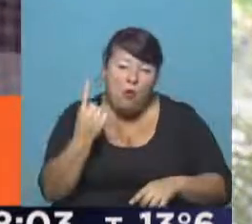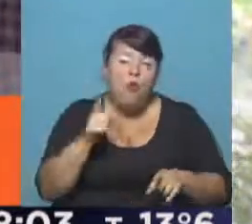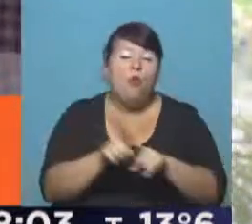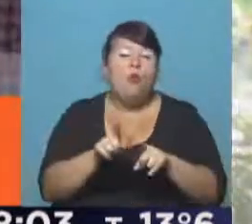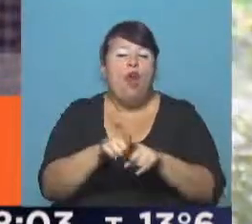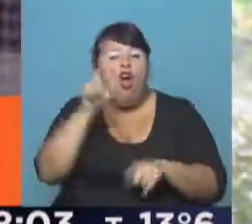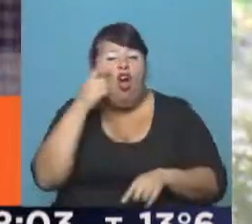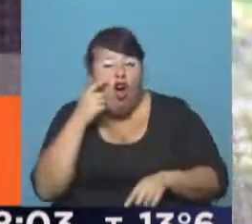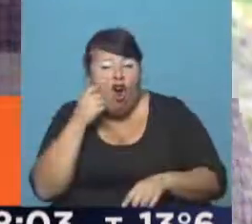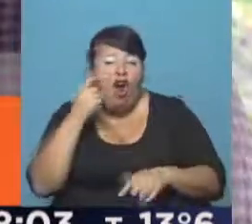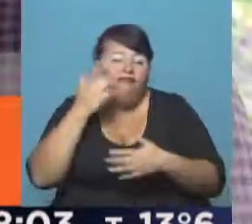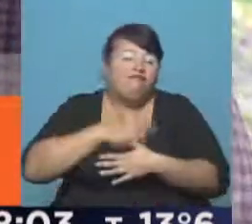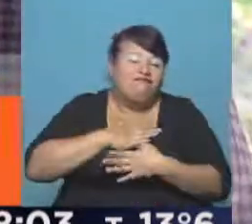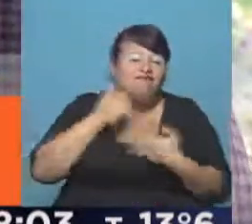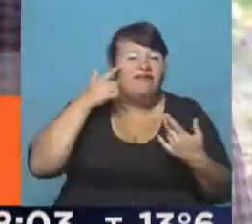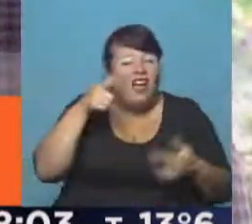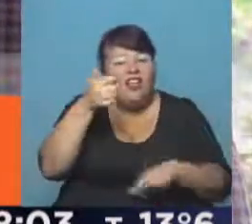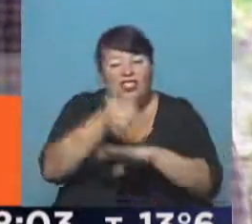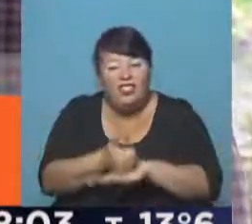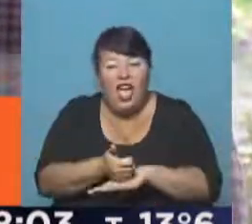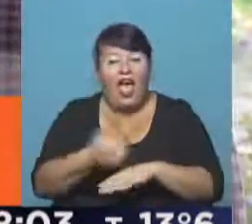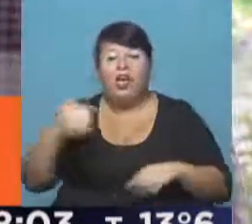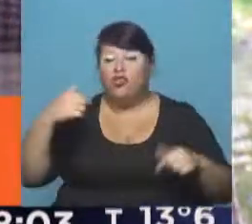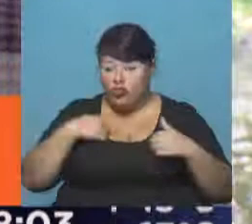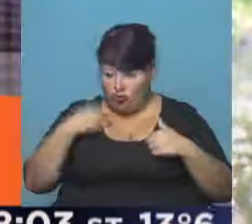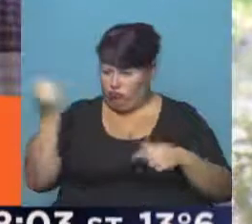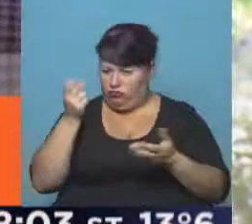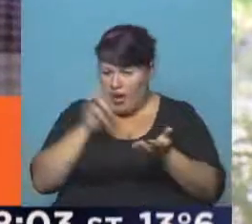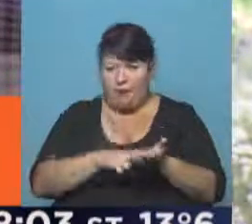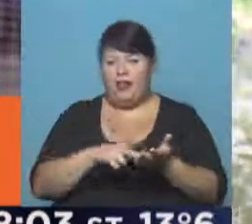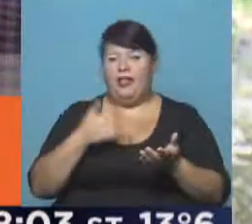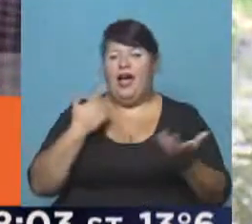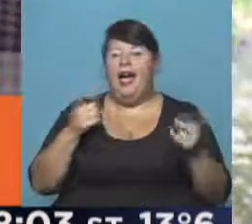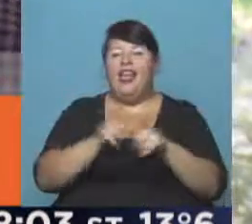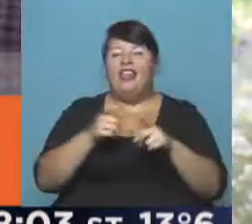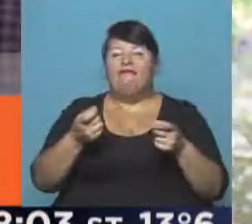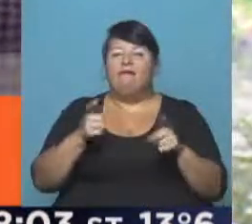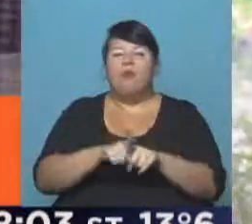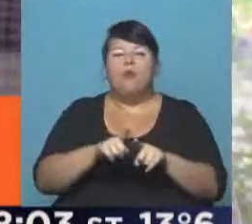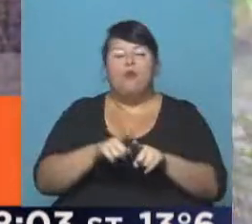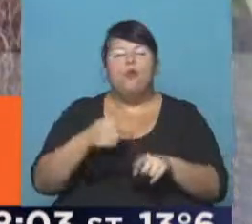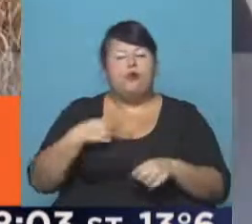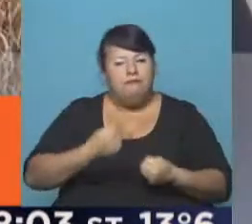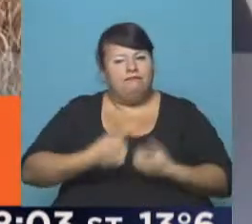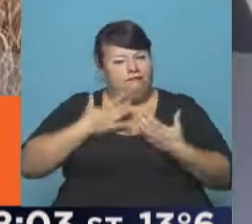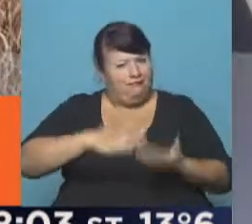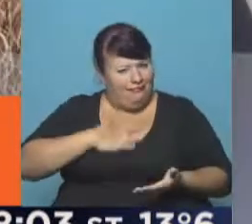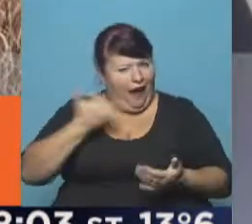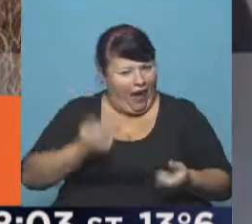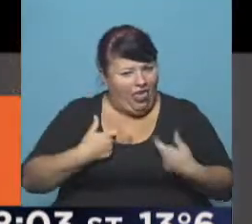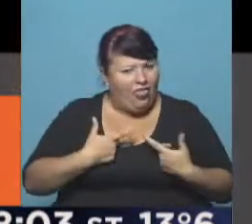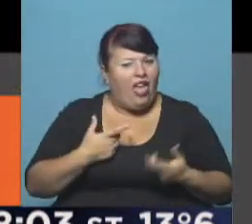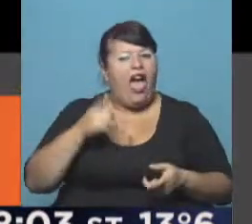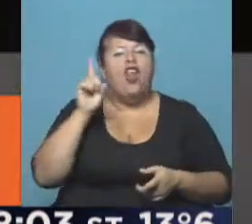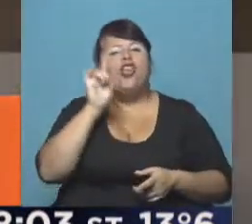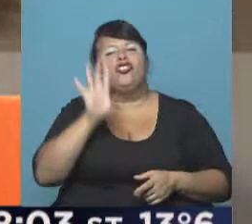este tipo entrañable, ¿no?, que está ahí, yo me encuentro con lugares que me entusiasman mucho, ¿no? Es